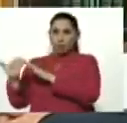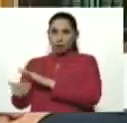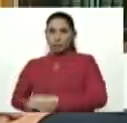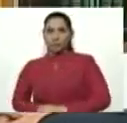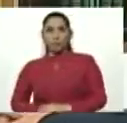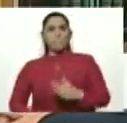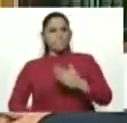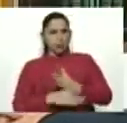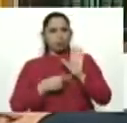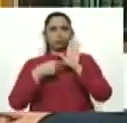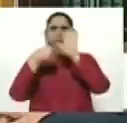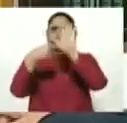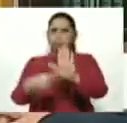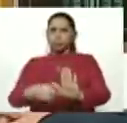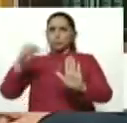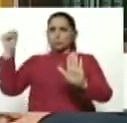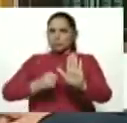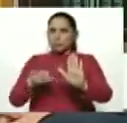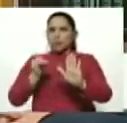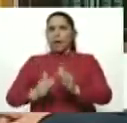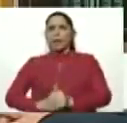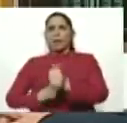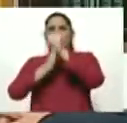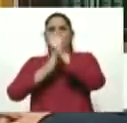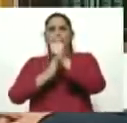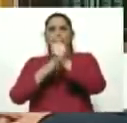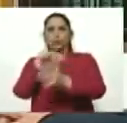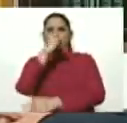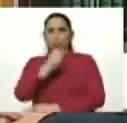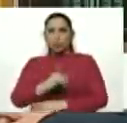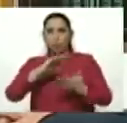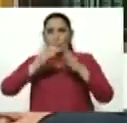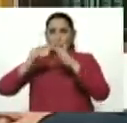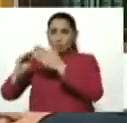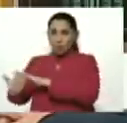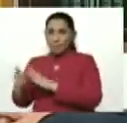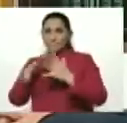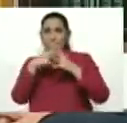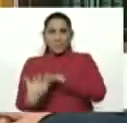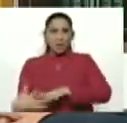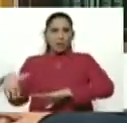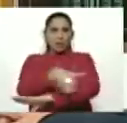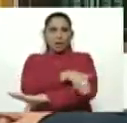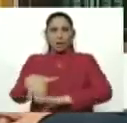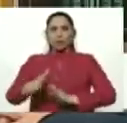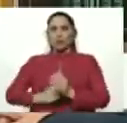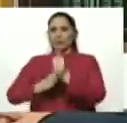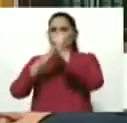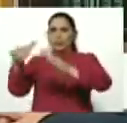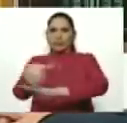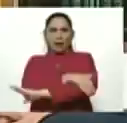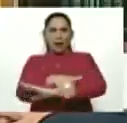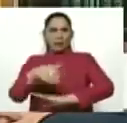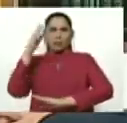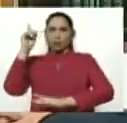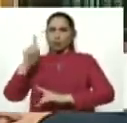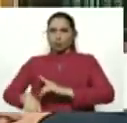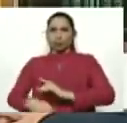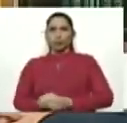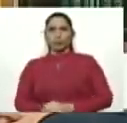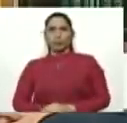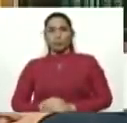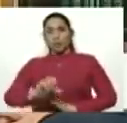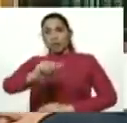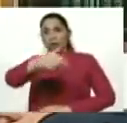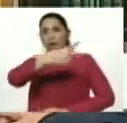Vamos a demostrar que sí hay líderes en el Zulia, en la comunidad, en el barrio, en la calle. A los líderes de calle, a los líderes y